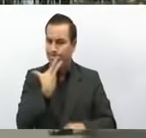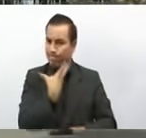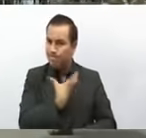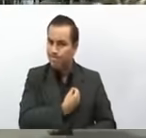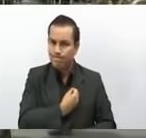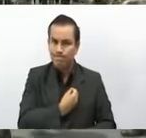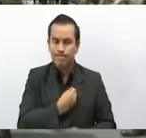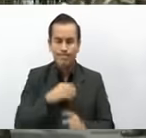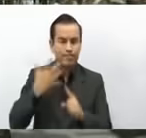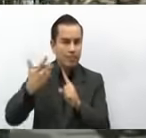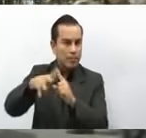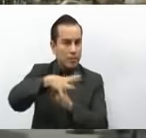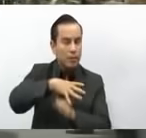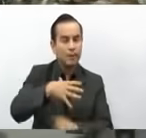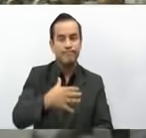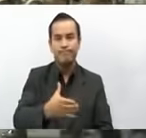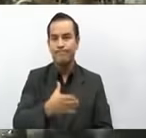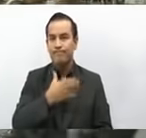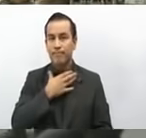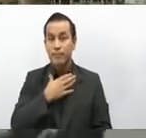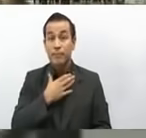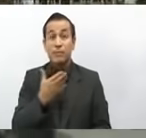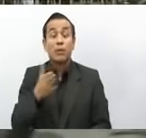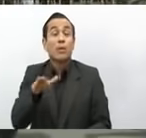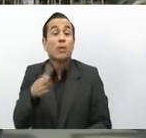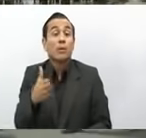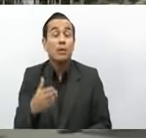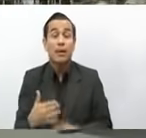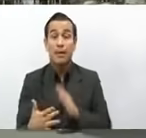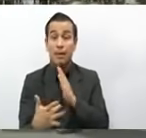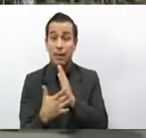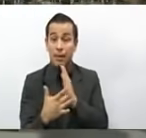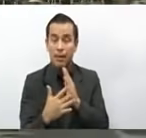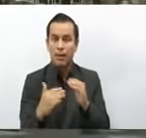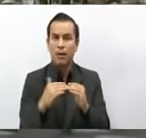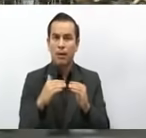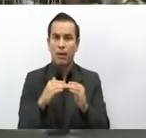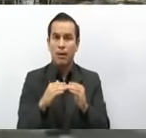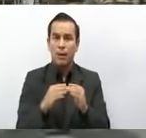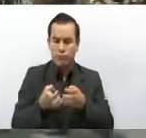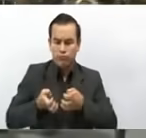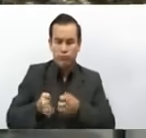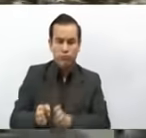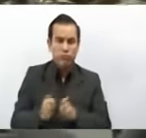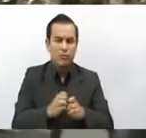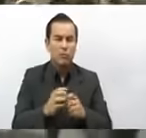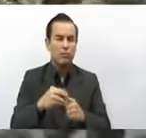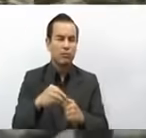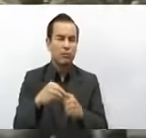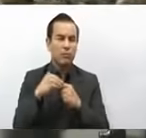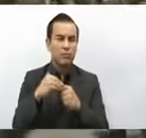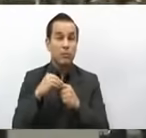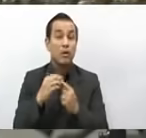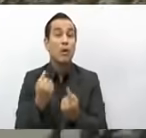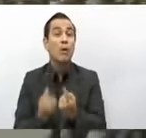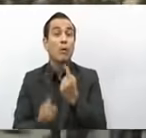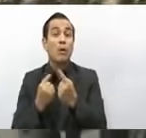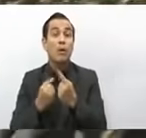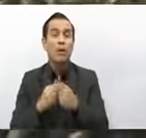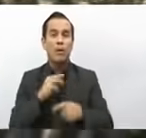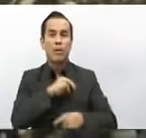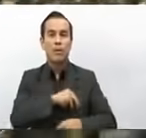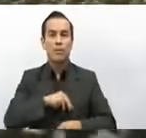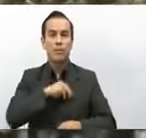situaciones adversas que se presentan, utilizando técnicas y tácticas especializadas con la finalidad de cumplir misiones